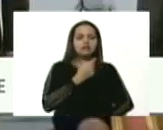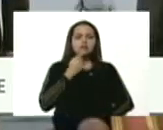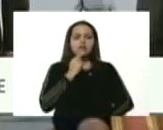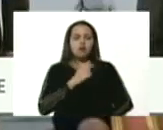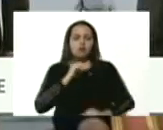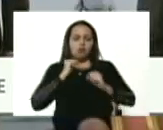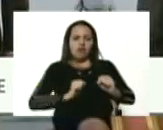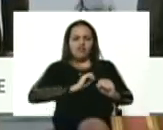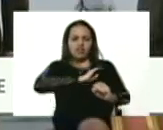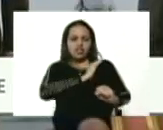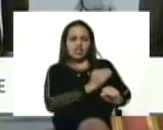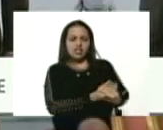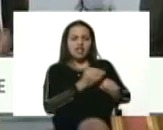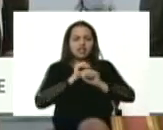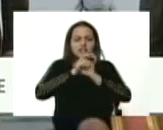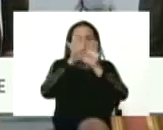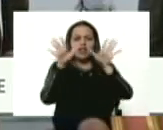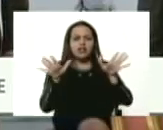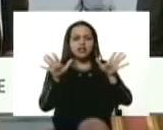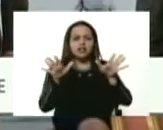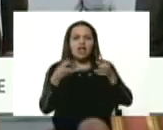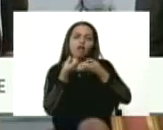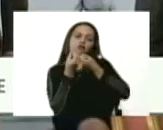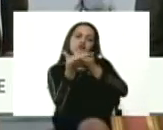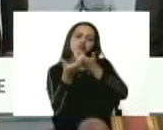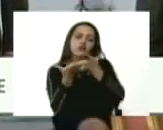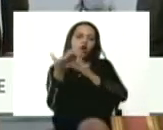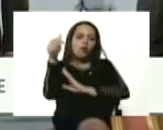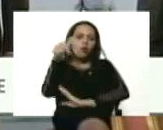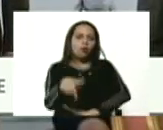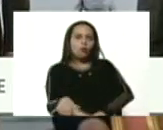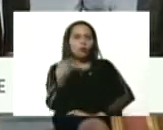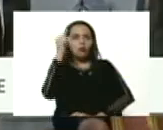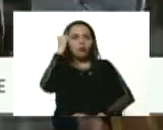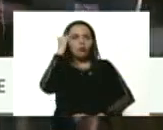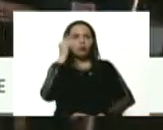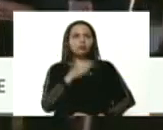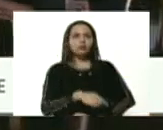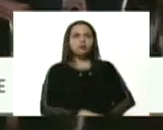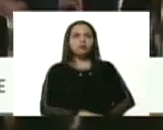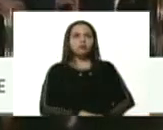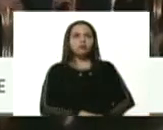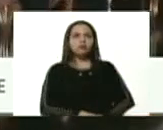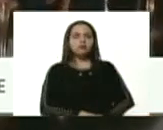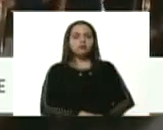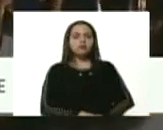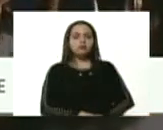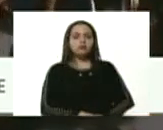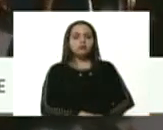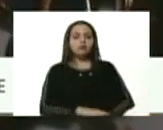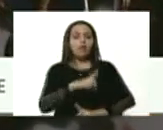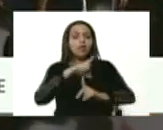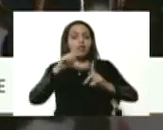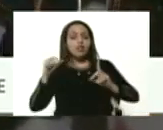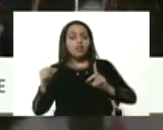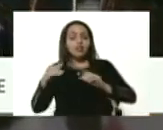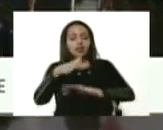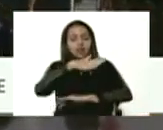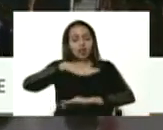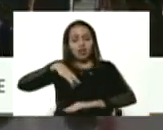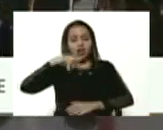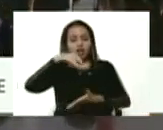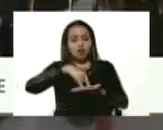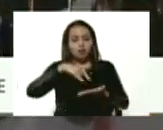valentía y la claridad de su discurso de hoy. Desde Carabobo habló